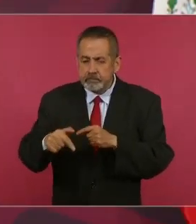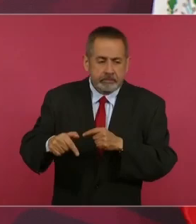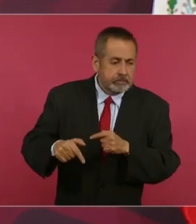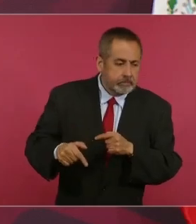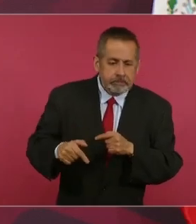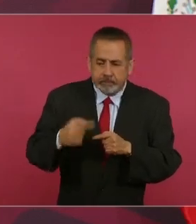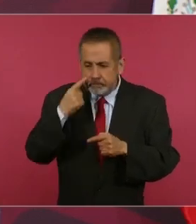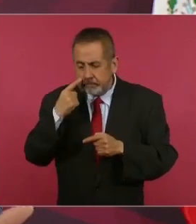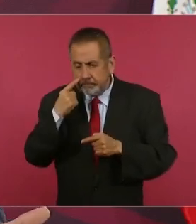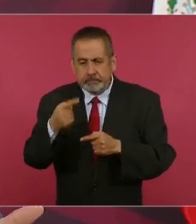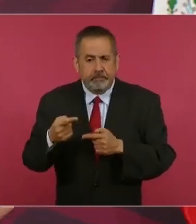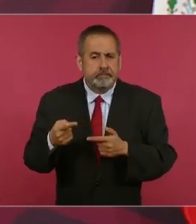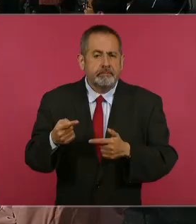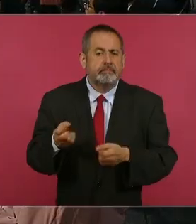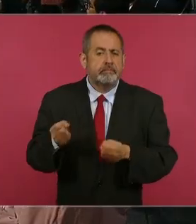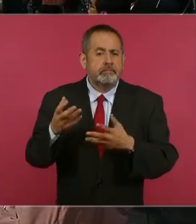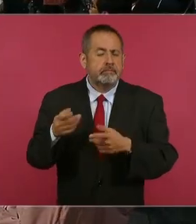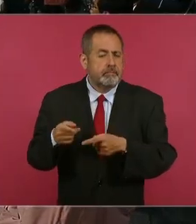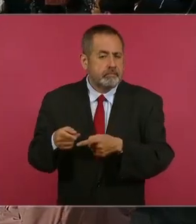a